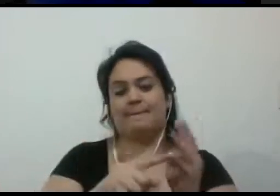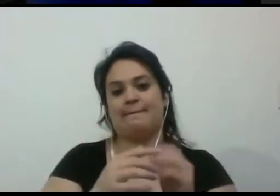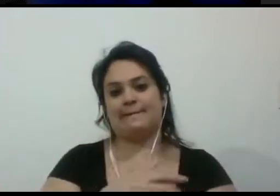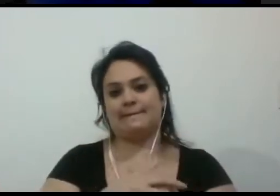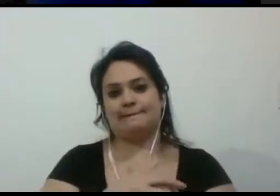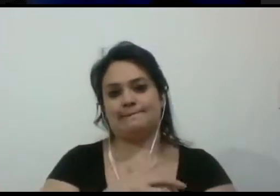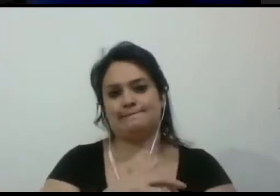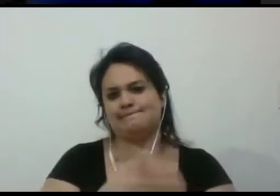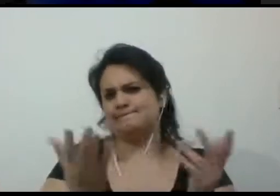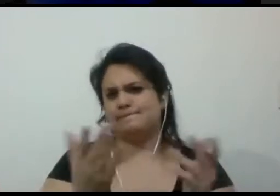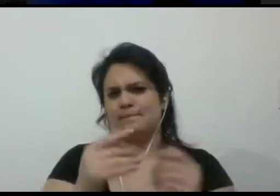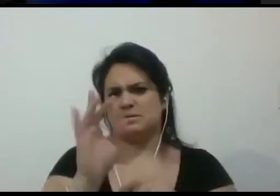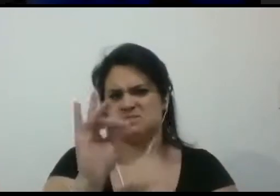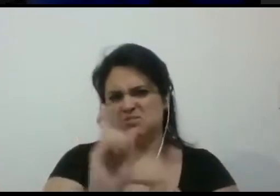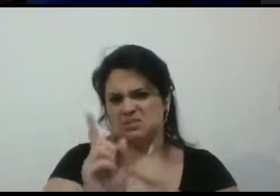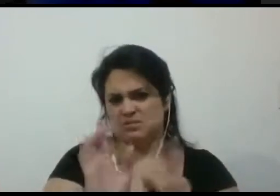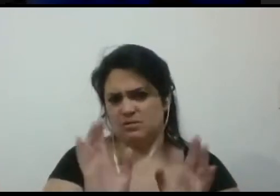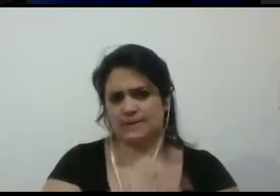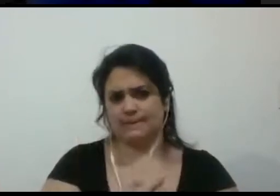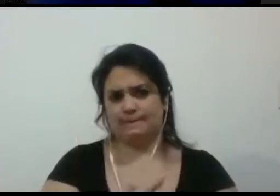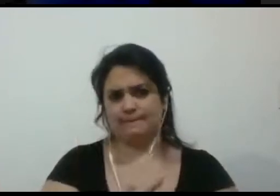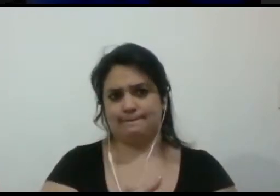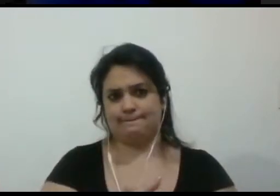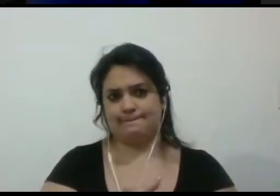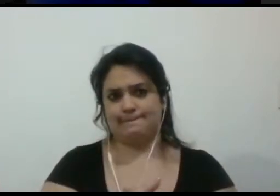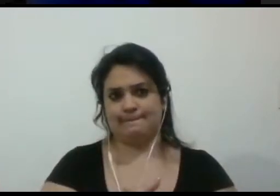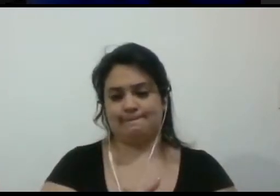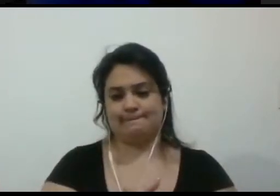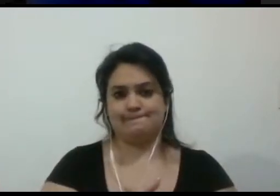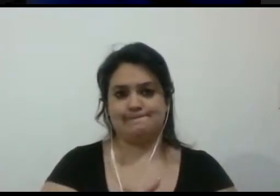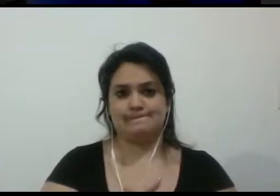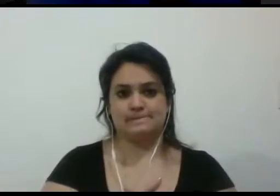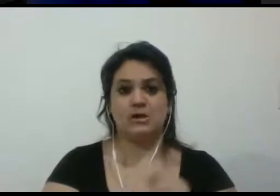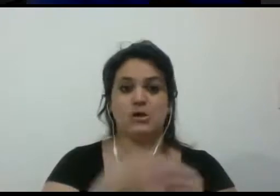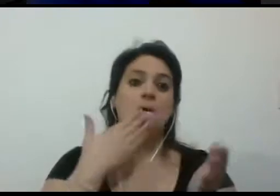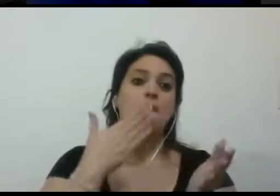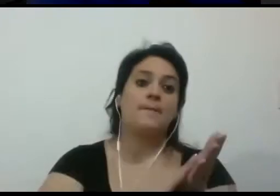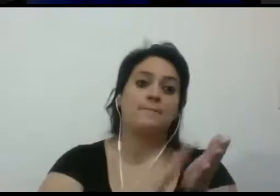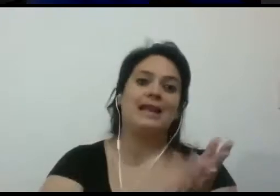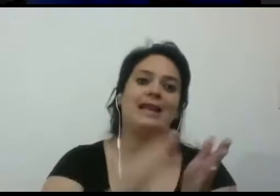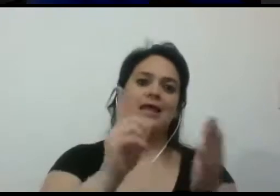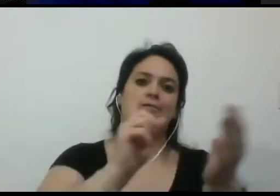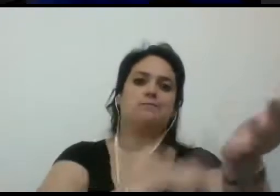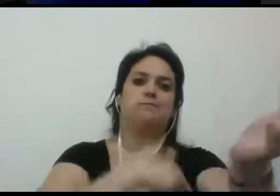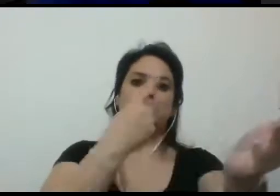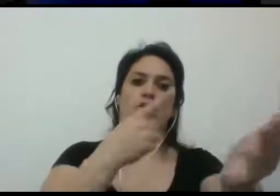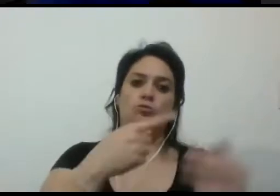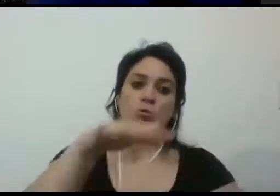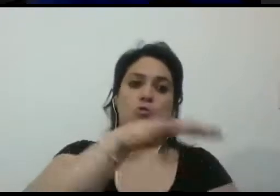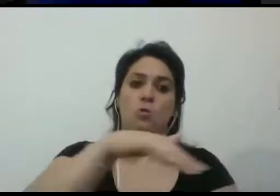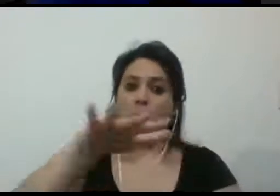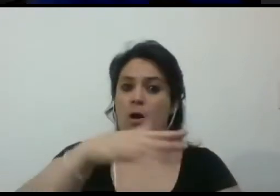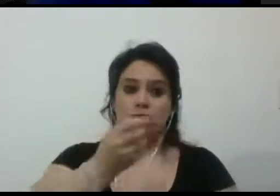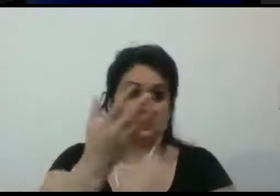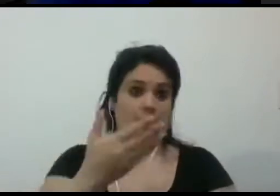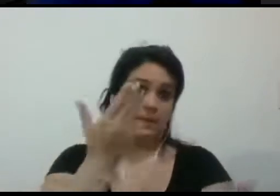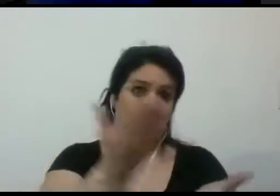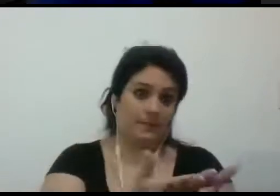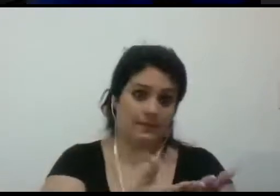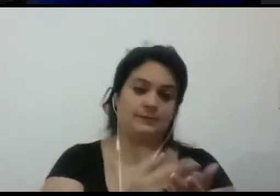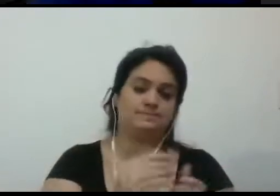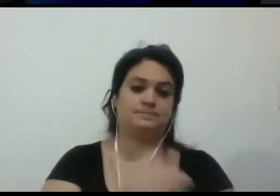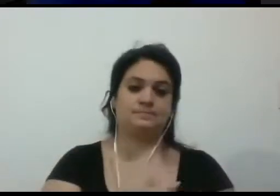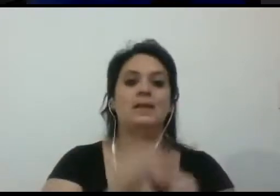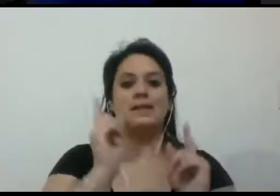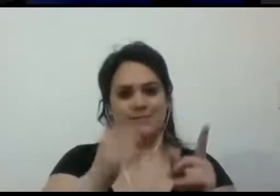nada muy complicado son son los papeles habituales que piden en cualquier carrera los van a encontrar en el mismo